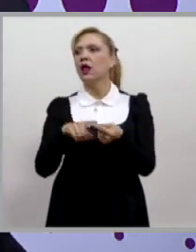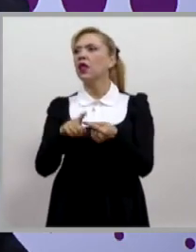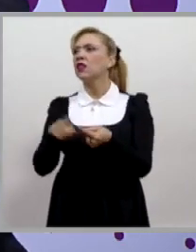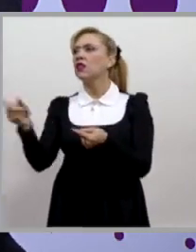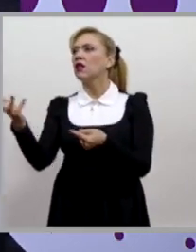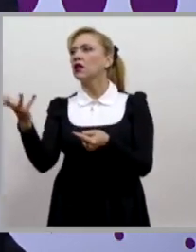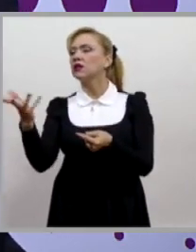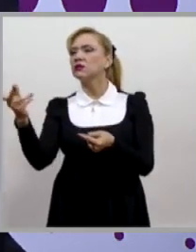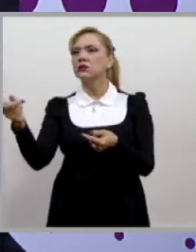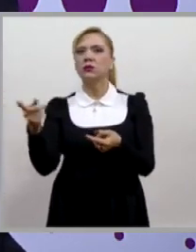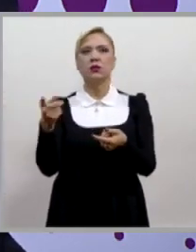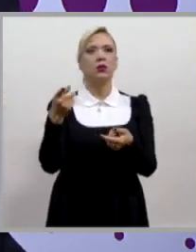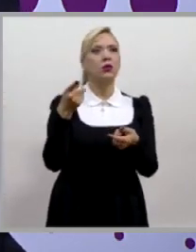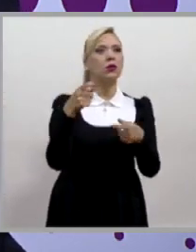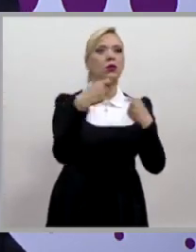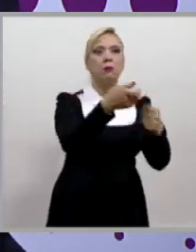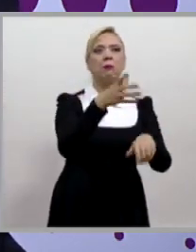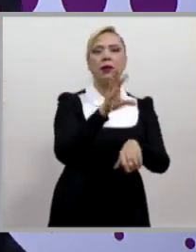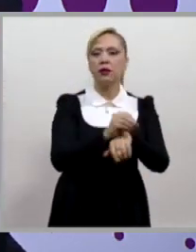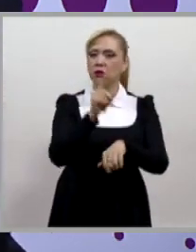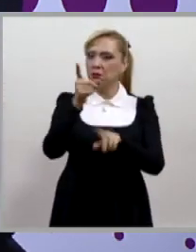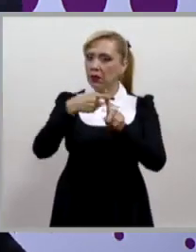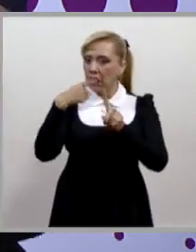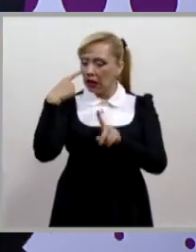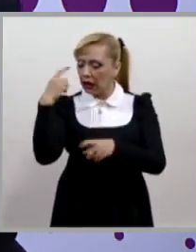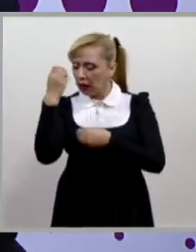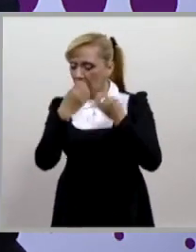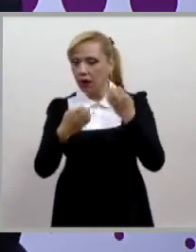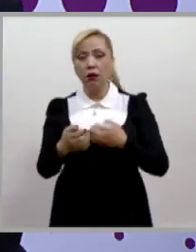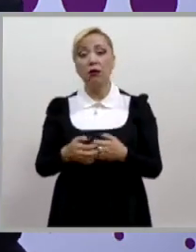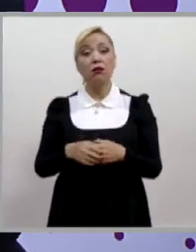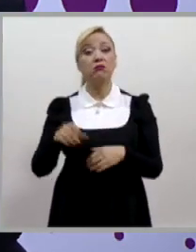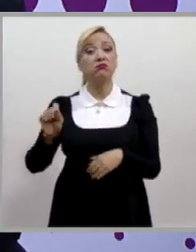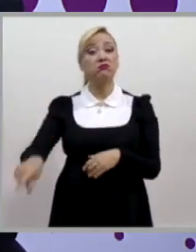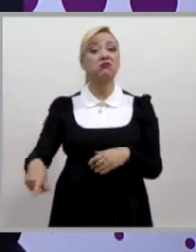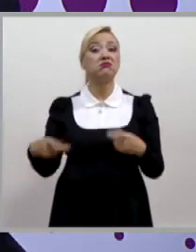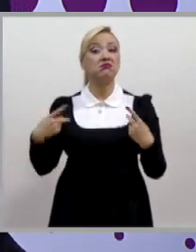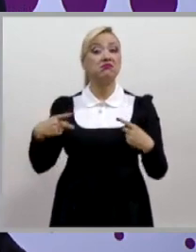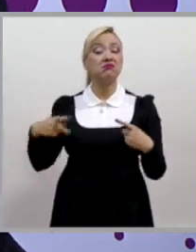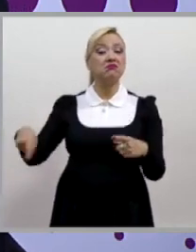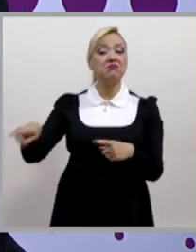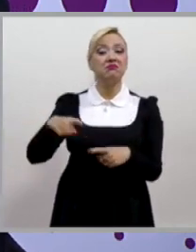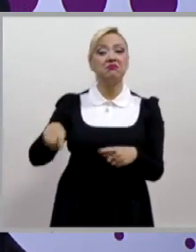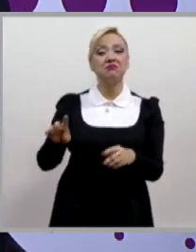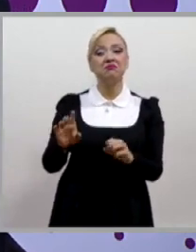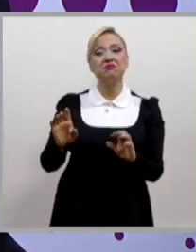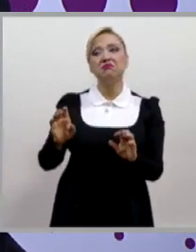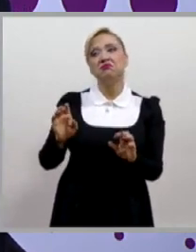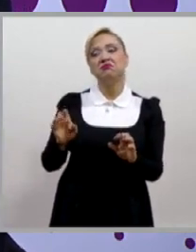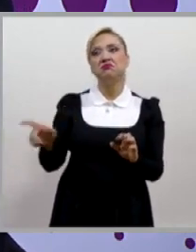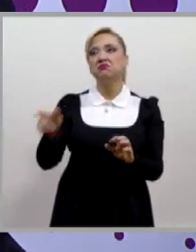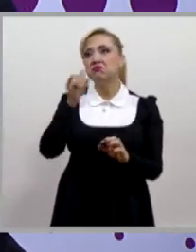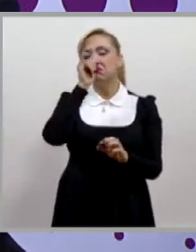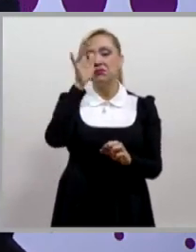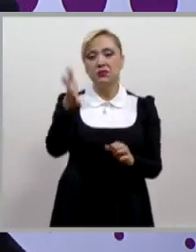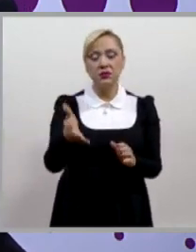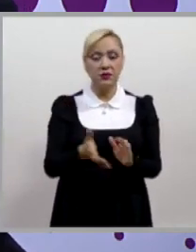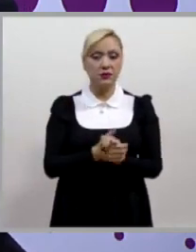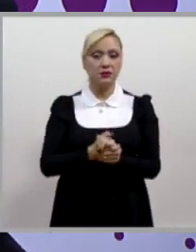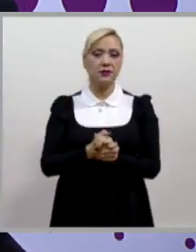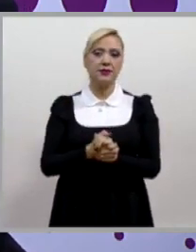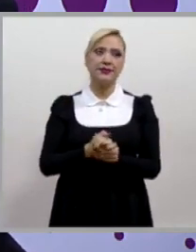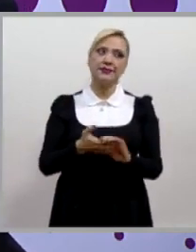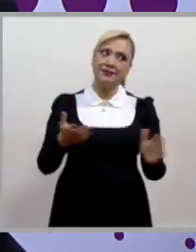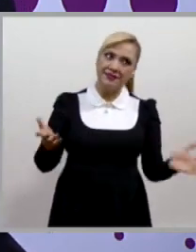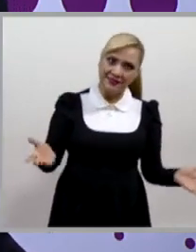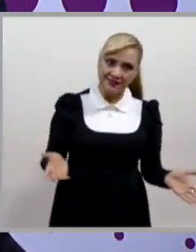concesión revisara que estuviera a esa distancia. Y aquí no, fueron unos pobladores que fueron los que reclamaron. Y un último ejemplo, que ese es mucho